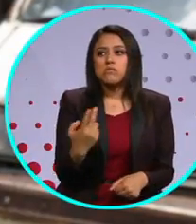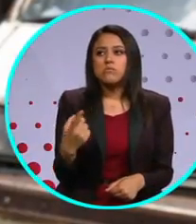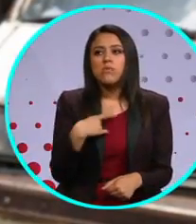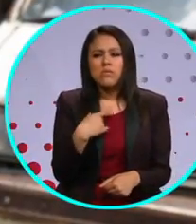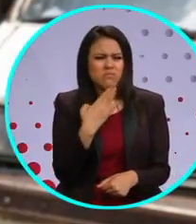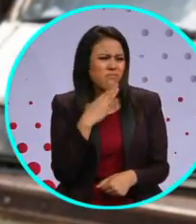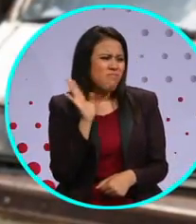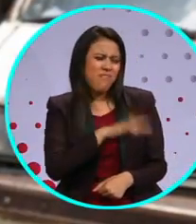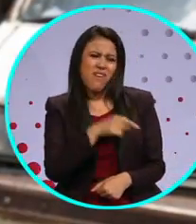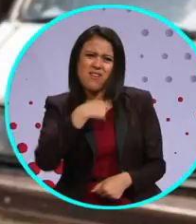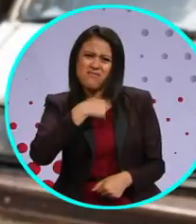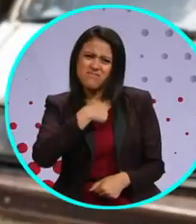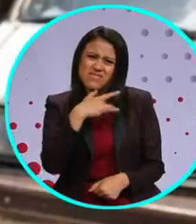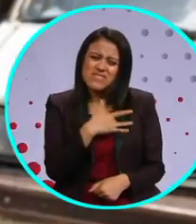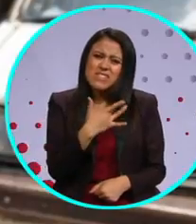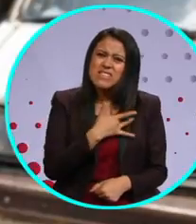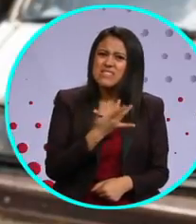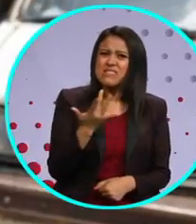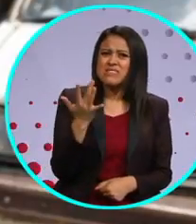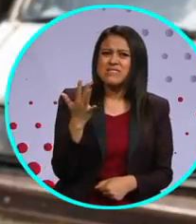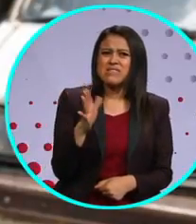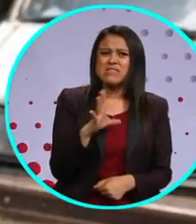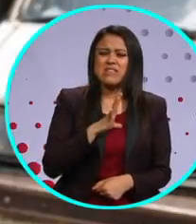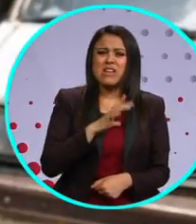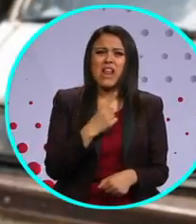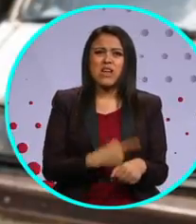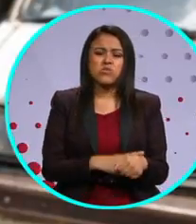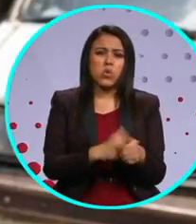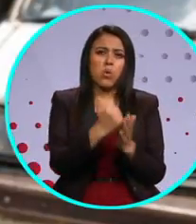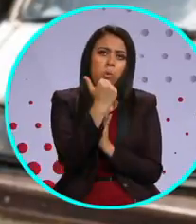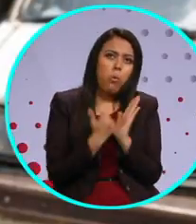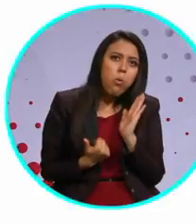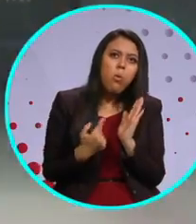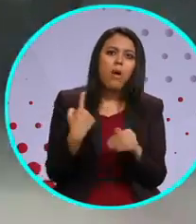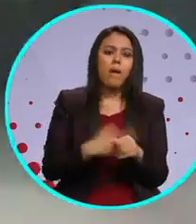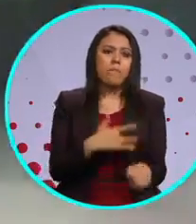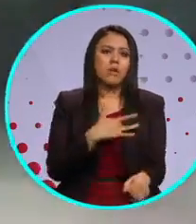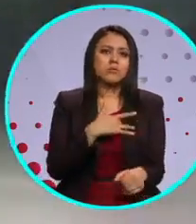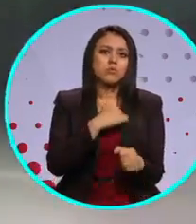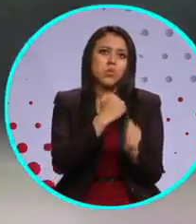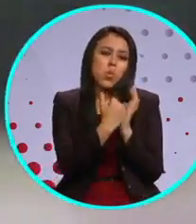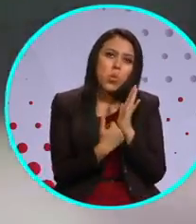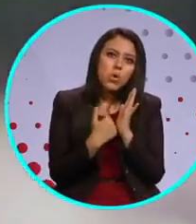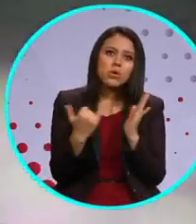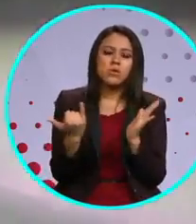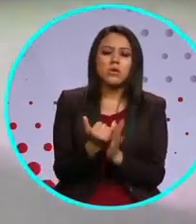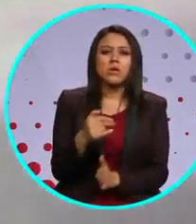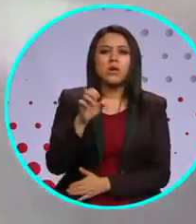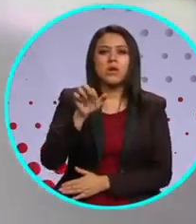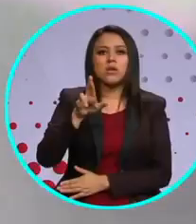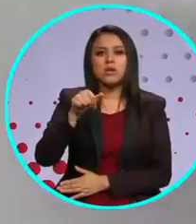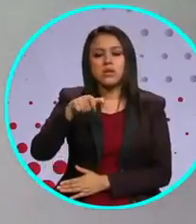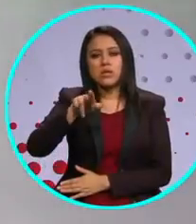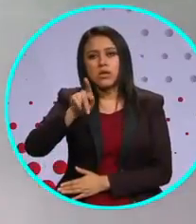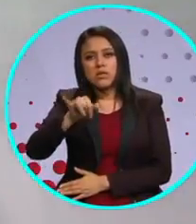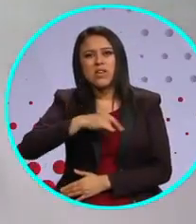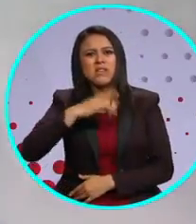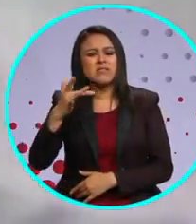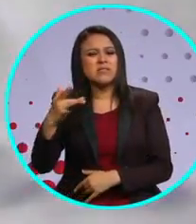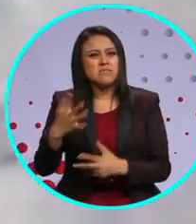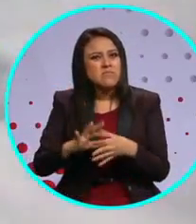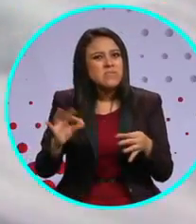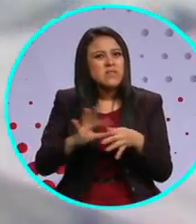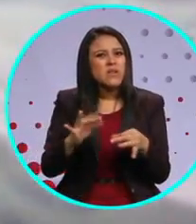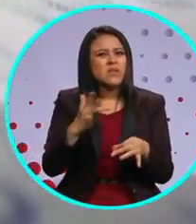muy mal. Me bajó el azúcar, me bajó la presión. La señora Enriqueta Ramírez del Toro platica que el dolor provocó